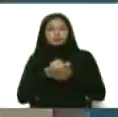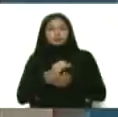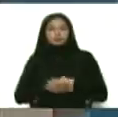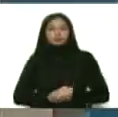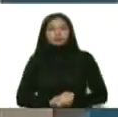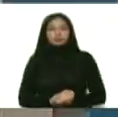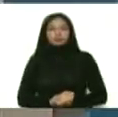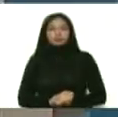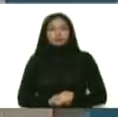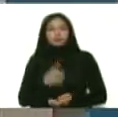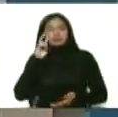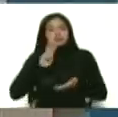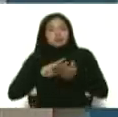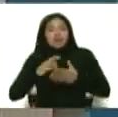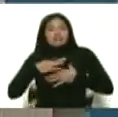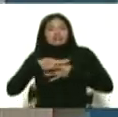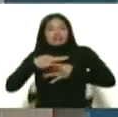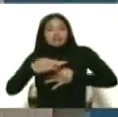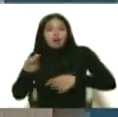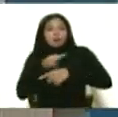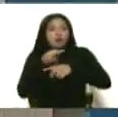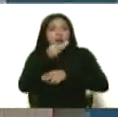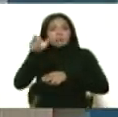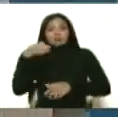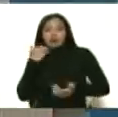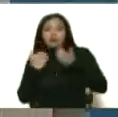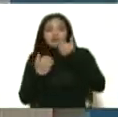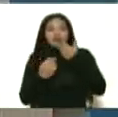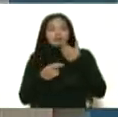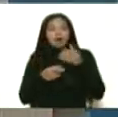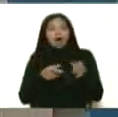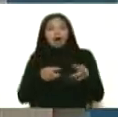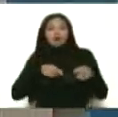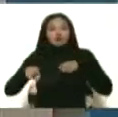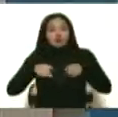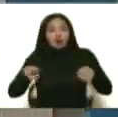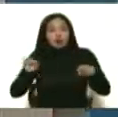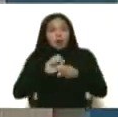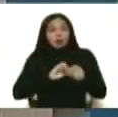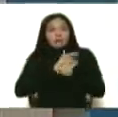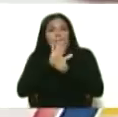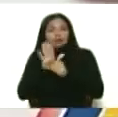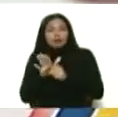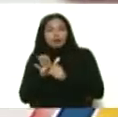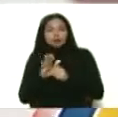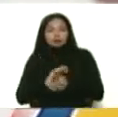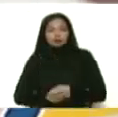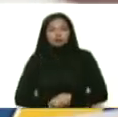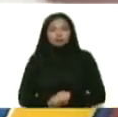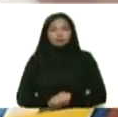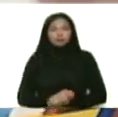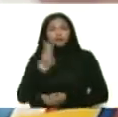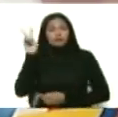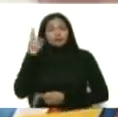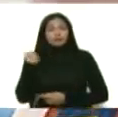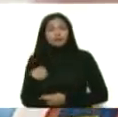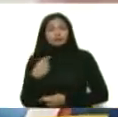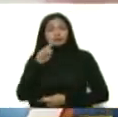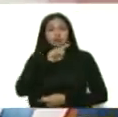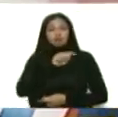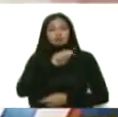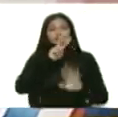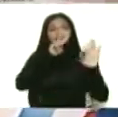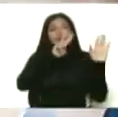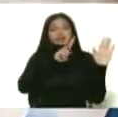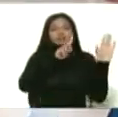verdadera intención de buscar esos casos y de controlar la pandemia. Venezuela tiene solamente